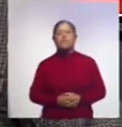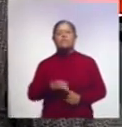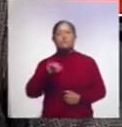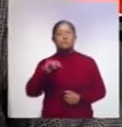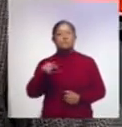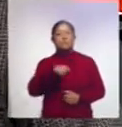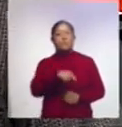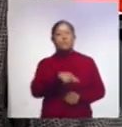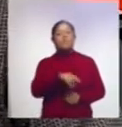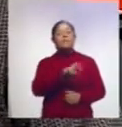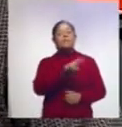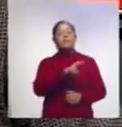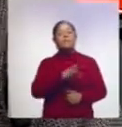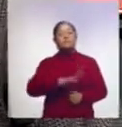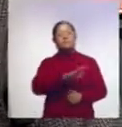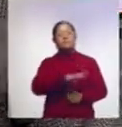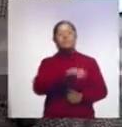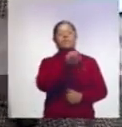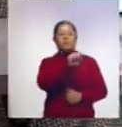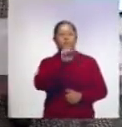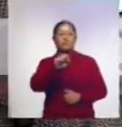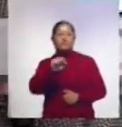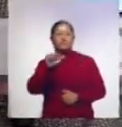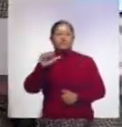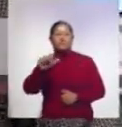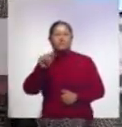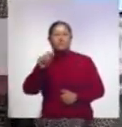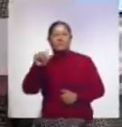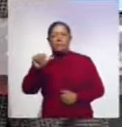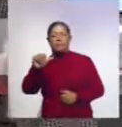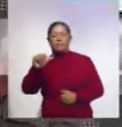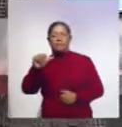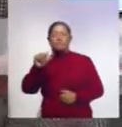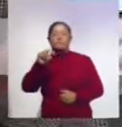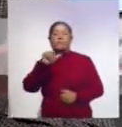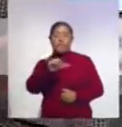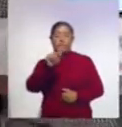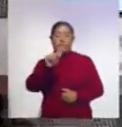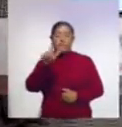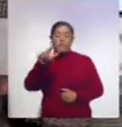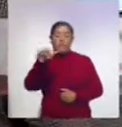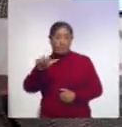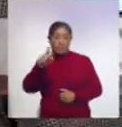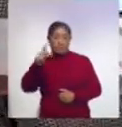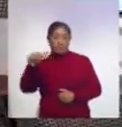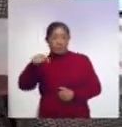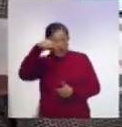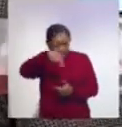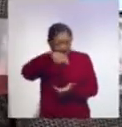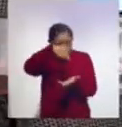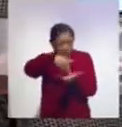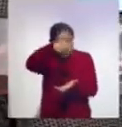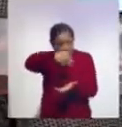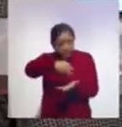ribera de San Sebastián Atlapa. Uh-huh. Sabemos que es en la Laguna de Acuitlapilco, pero bien en la ribera de San Sebastián Atlapa. Allí tenemos